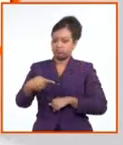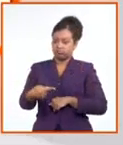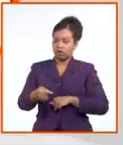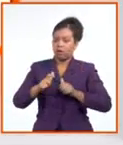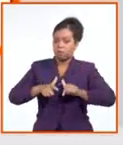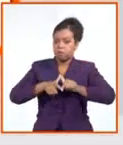esta salidas